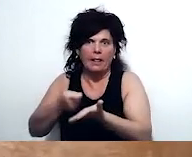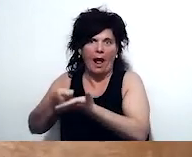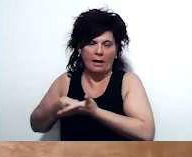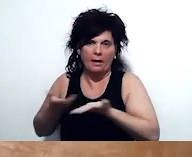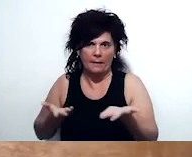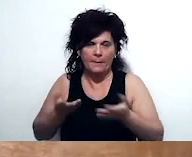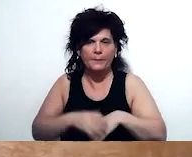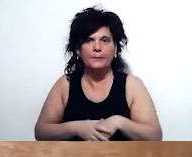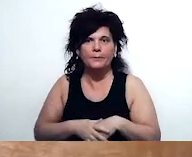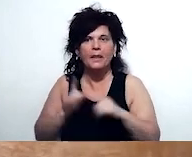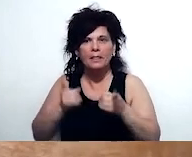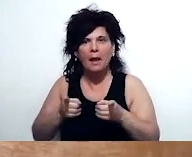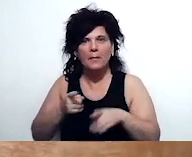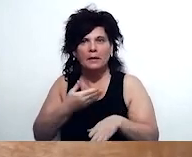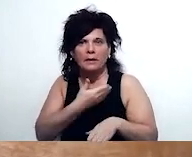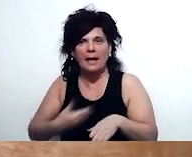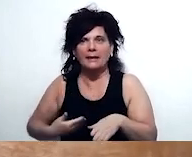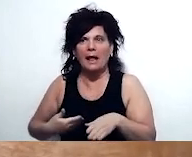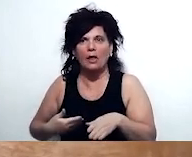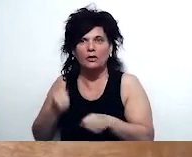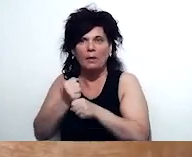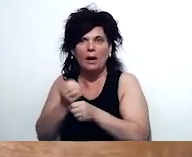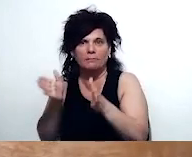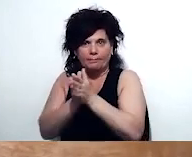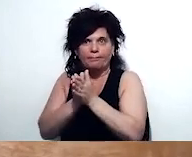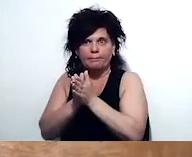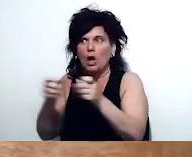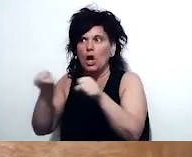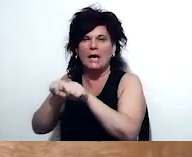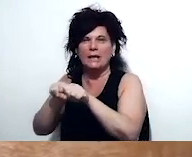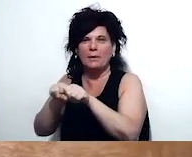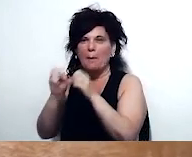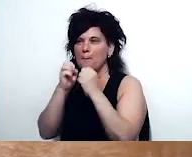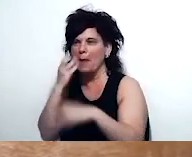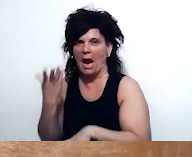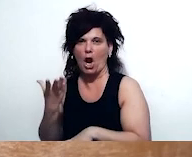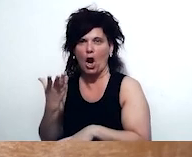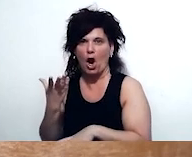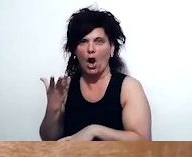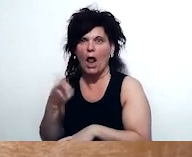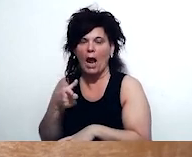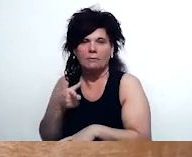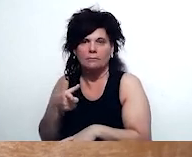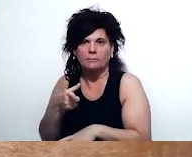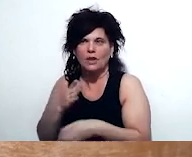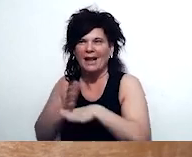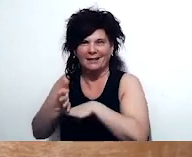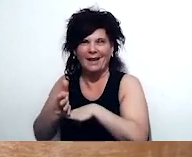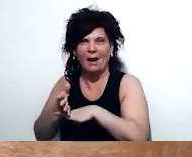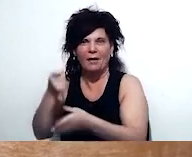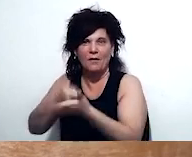para trabajar con el Estado y favorecer la conectividad en la ruralidad, quizás tomando parte de estos fondos de servicio